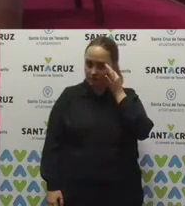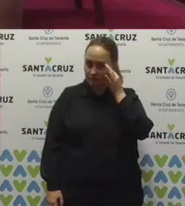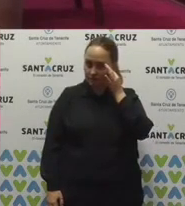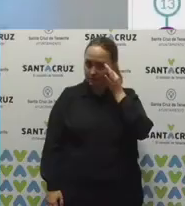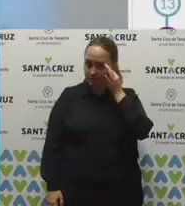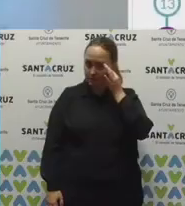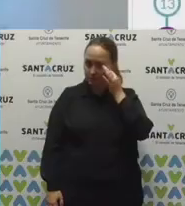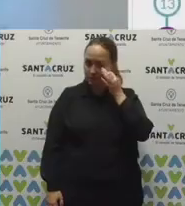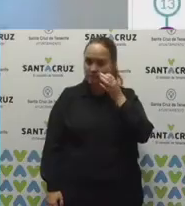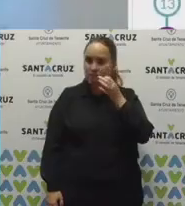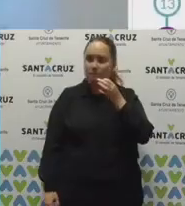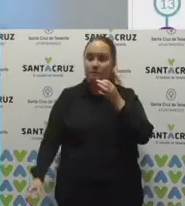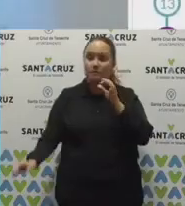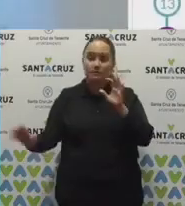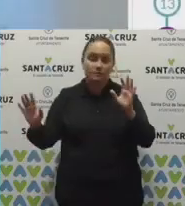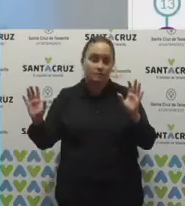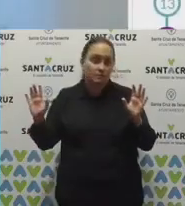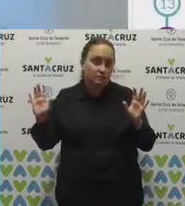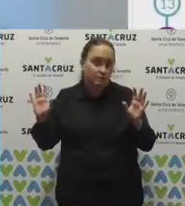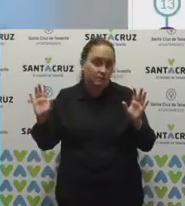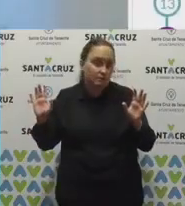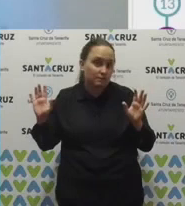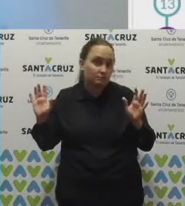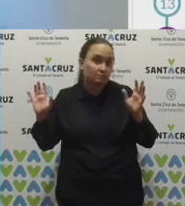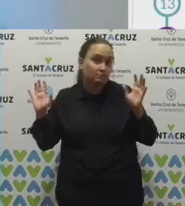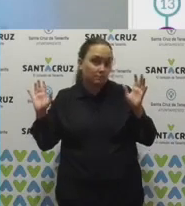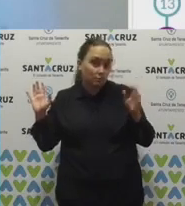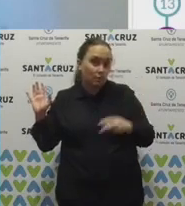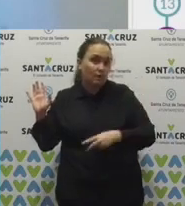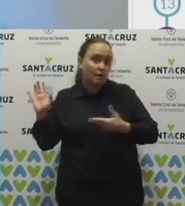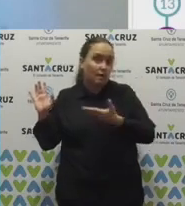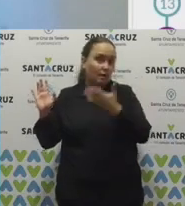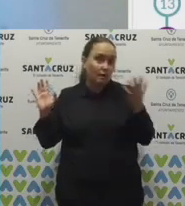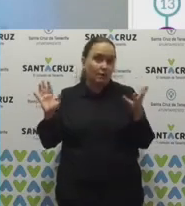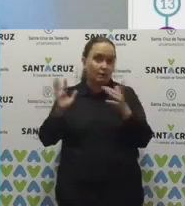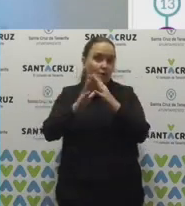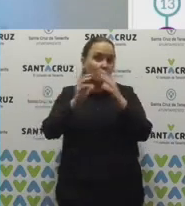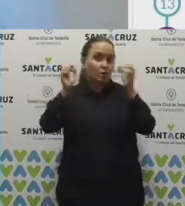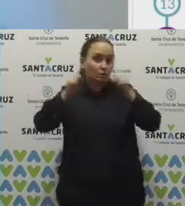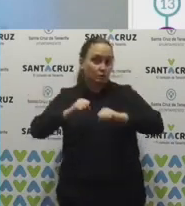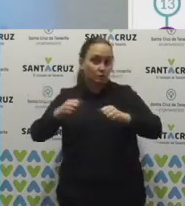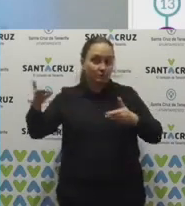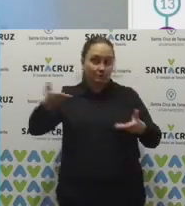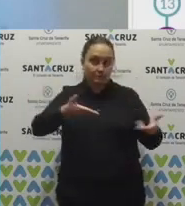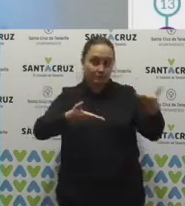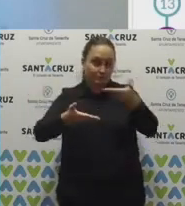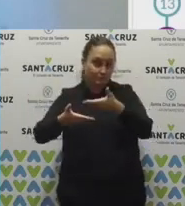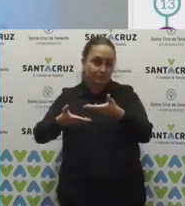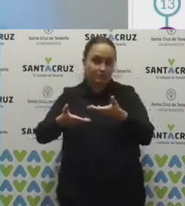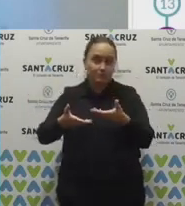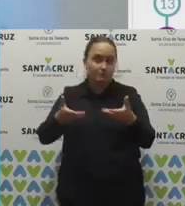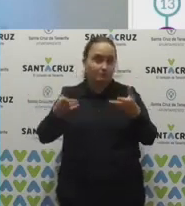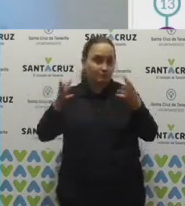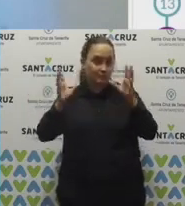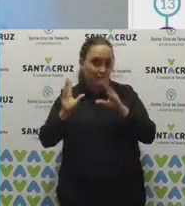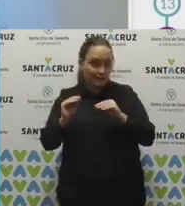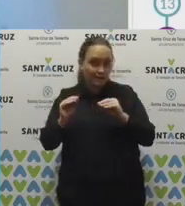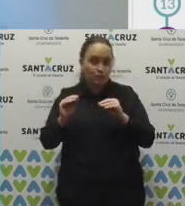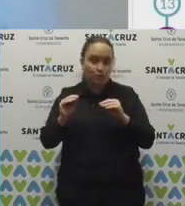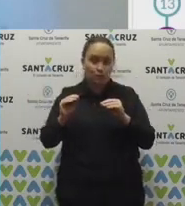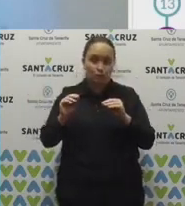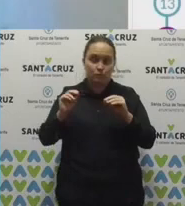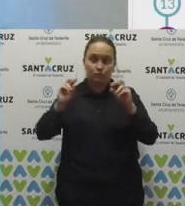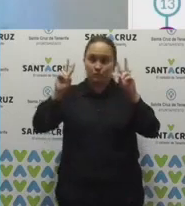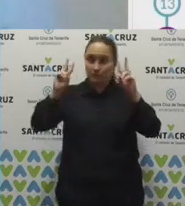entiendo que hay un concepto general de los grupos presentes en el pleno en torno a los